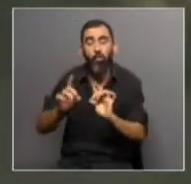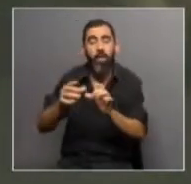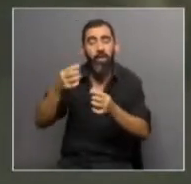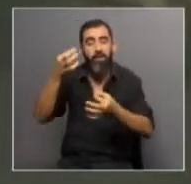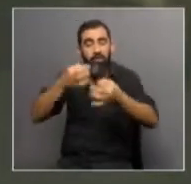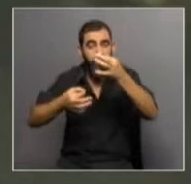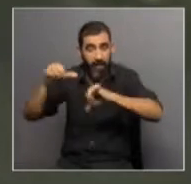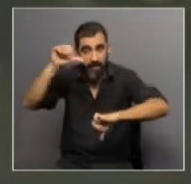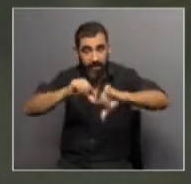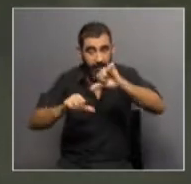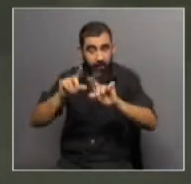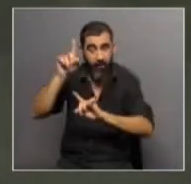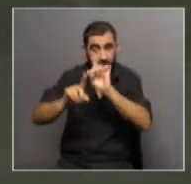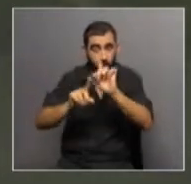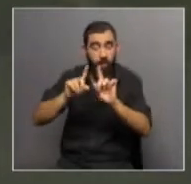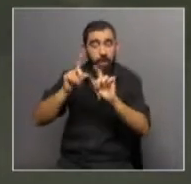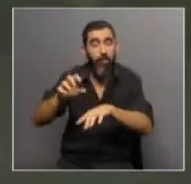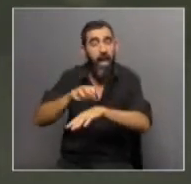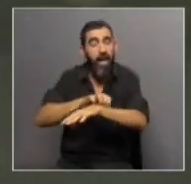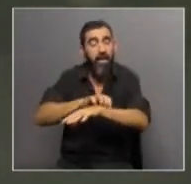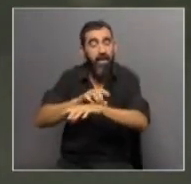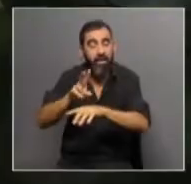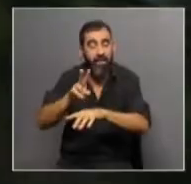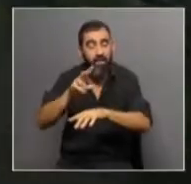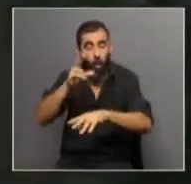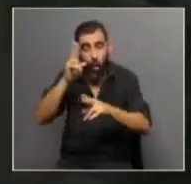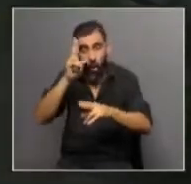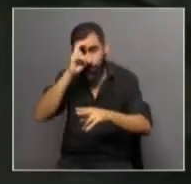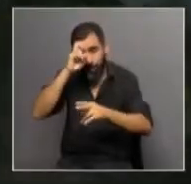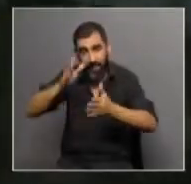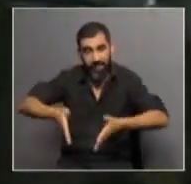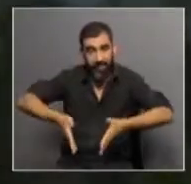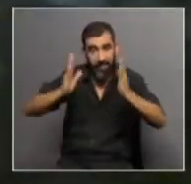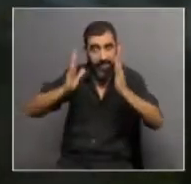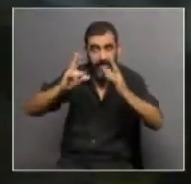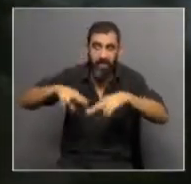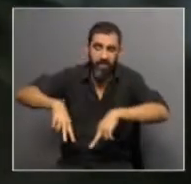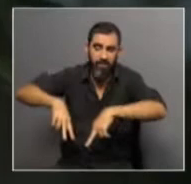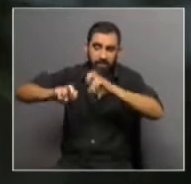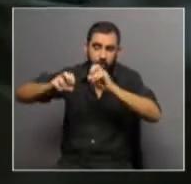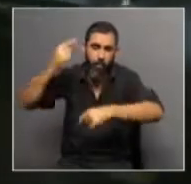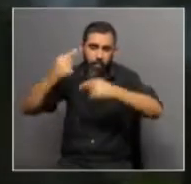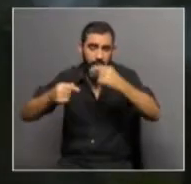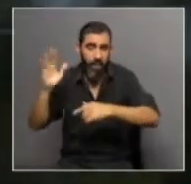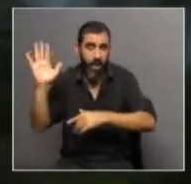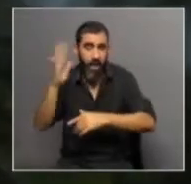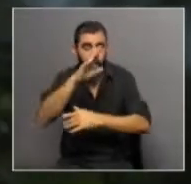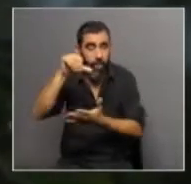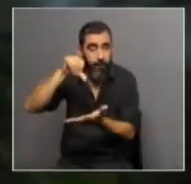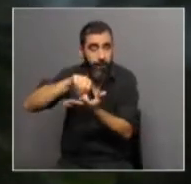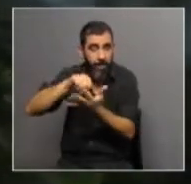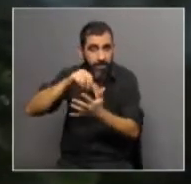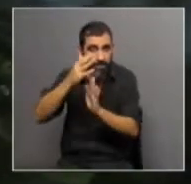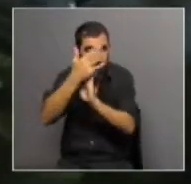y el Departamento de Alergia y Dermatología del Hospital de Clínicas. Los estudiamos arueras de distintos puntos del país